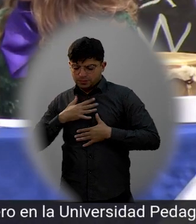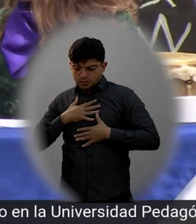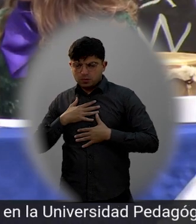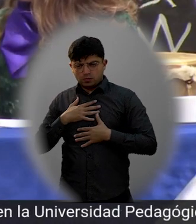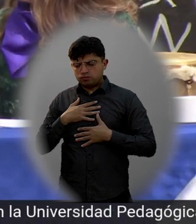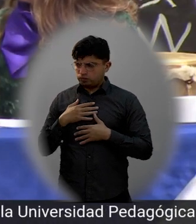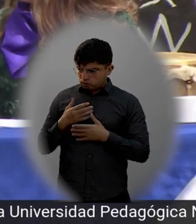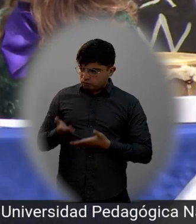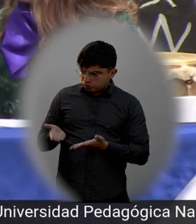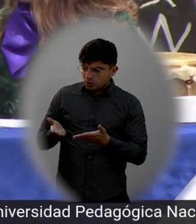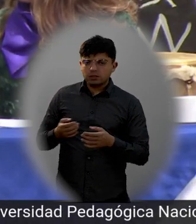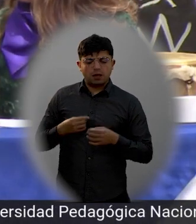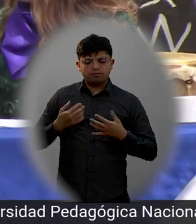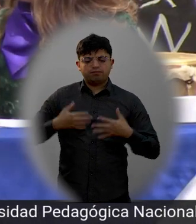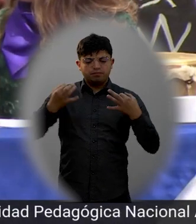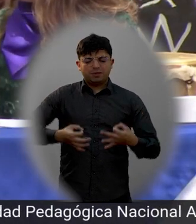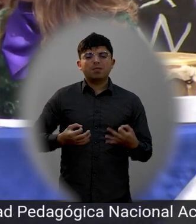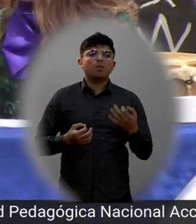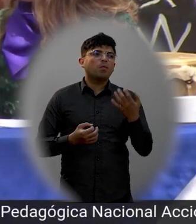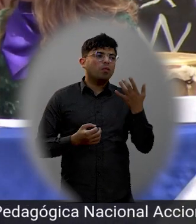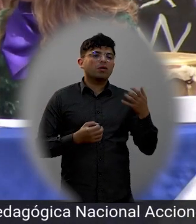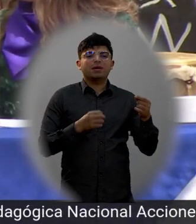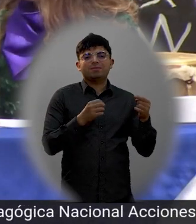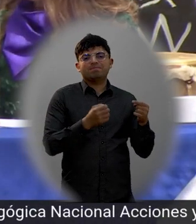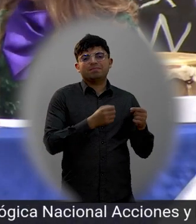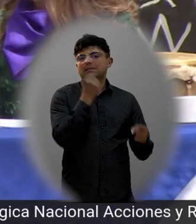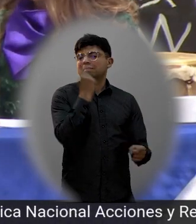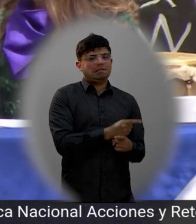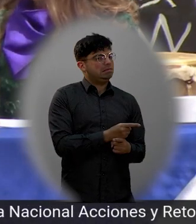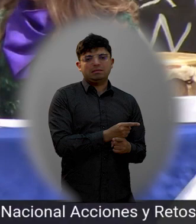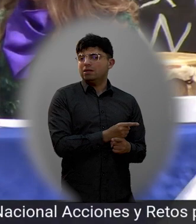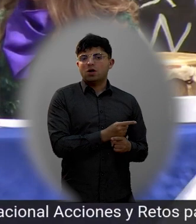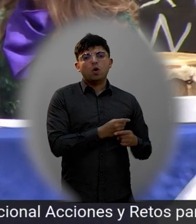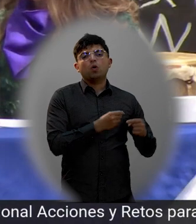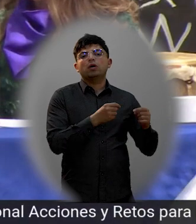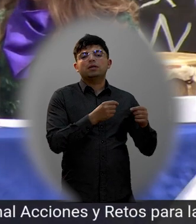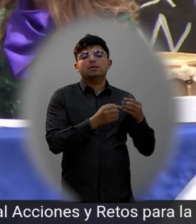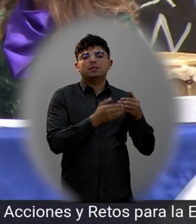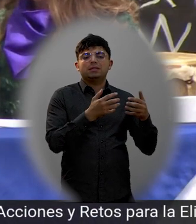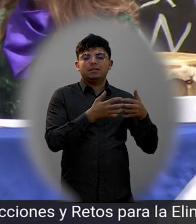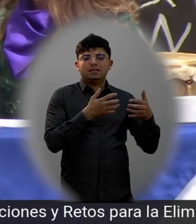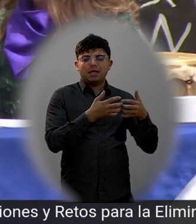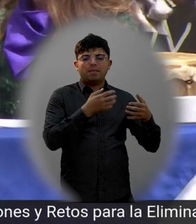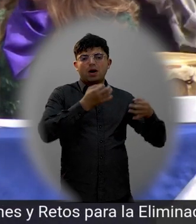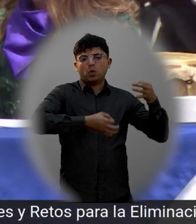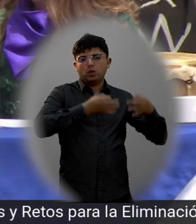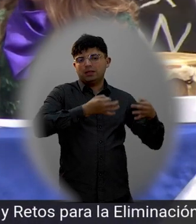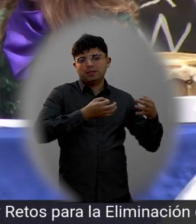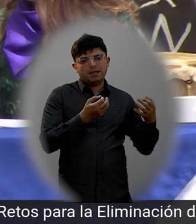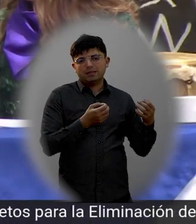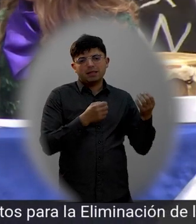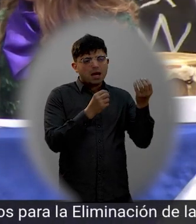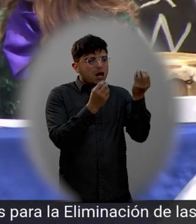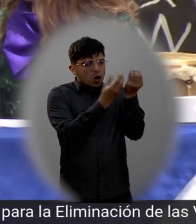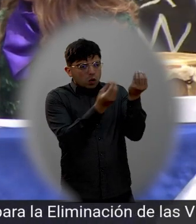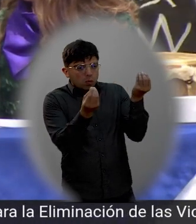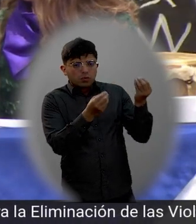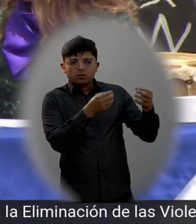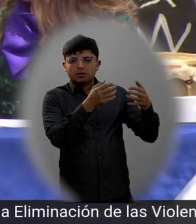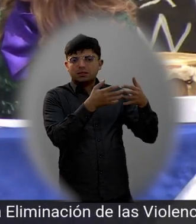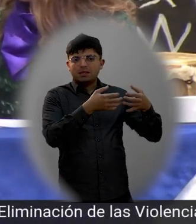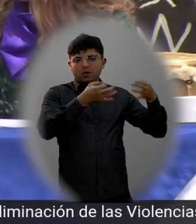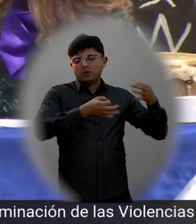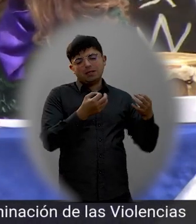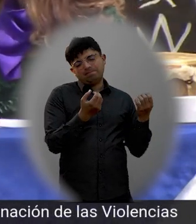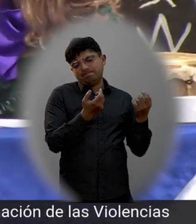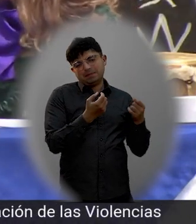totalmente legítimas dadas las ineficiencias que tiene pues el sistema judicial con las mujeres y disidencias. Entonces también